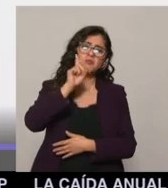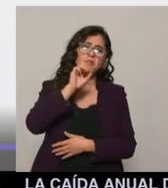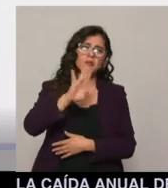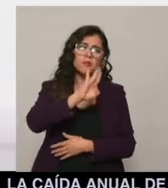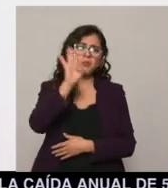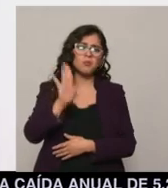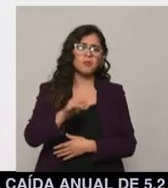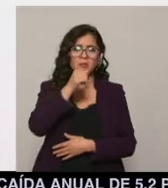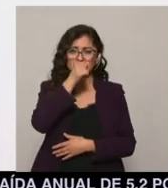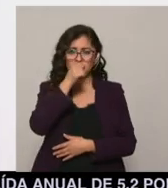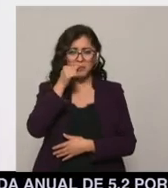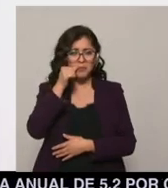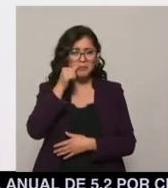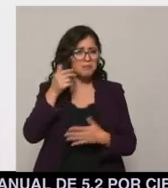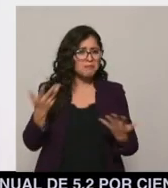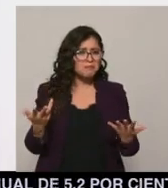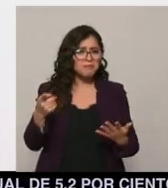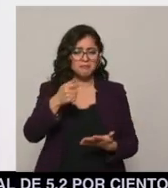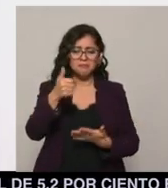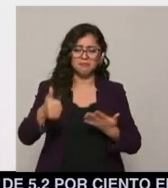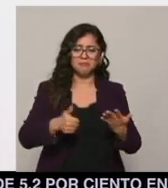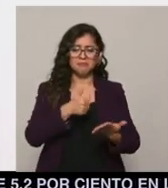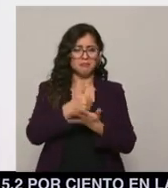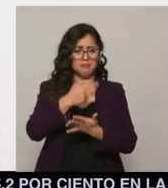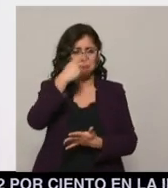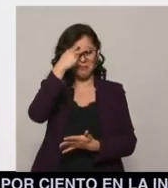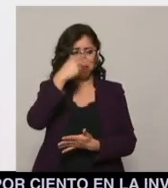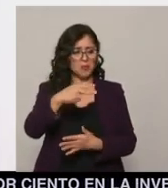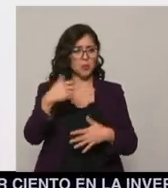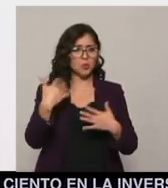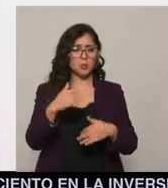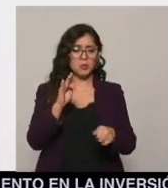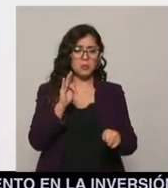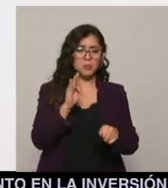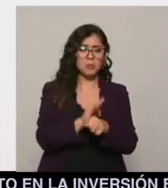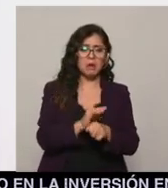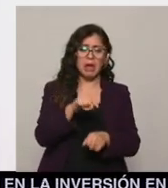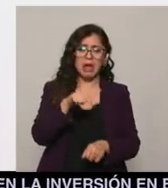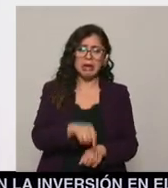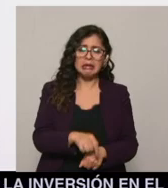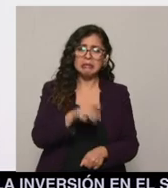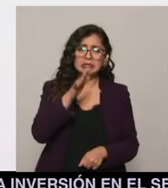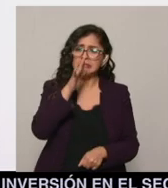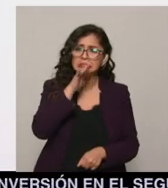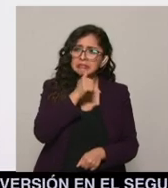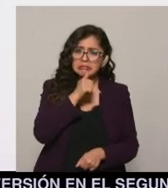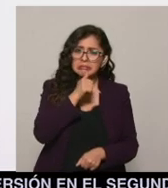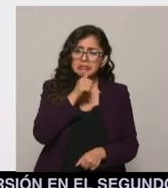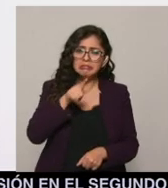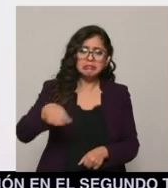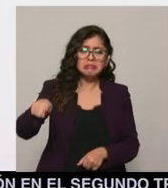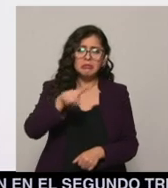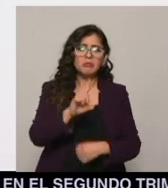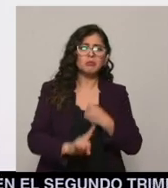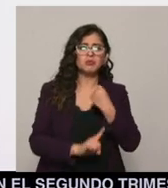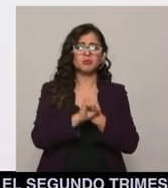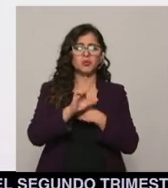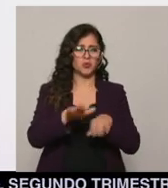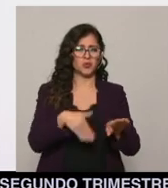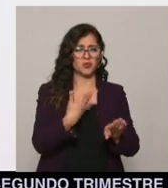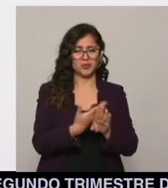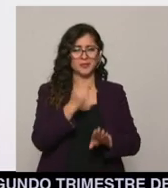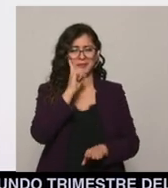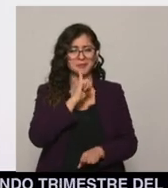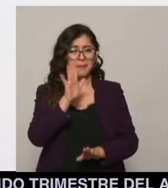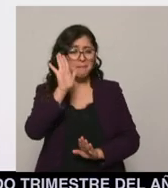La Ciudad de México era como intocable, como un pedacito de cielo, ¿no? En este infierno. Y bueno,